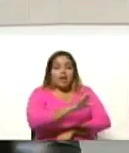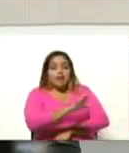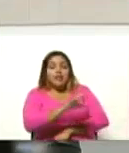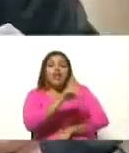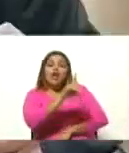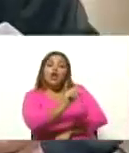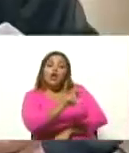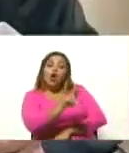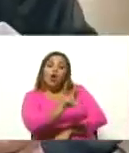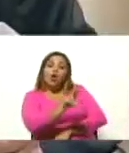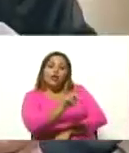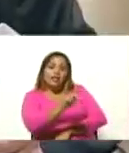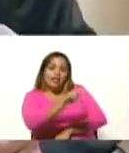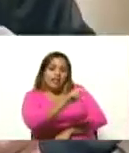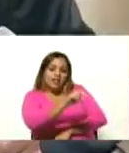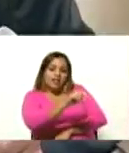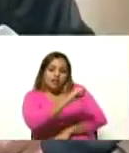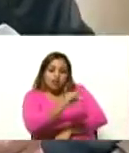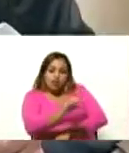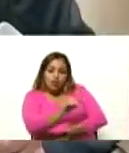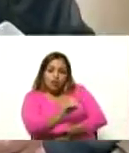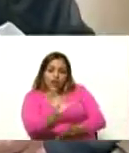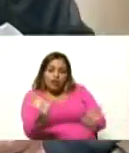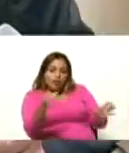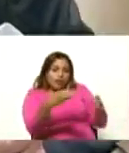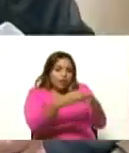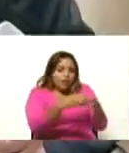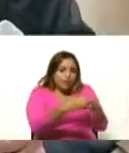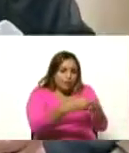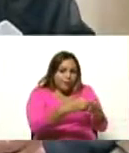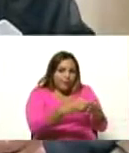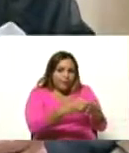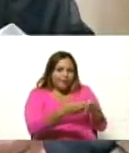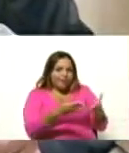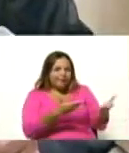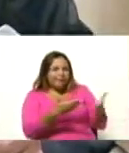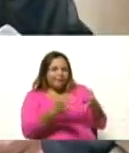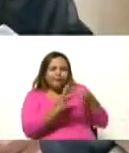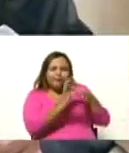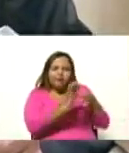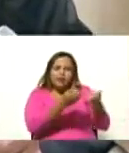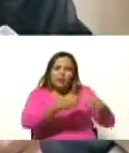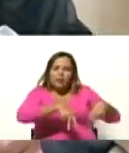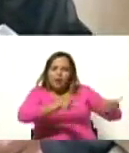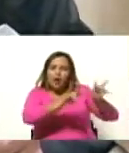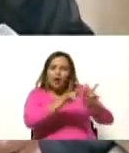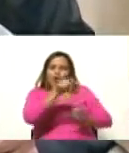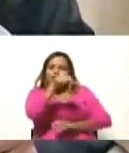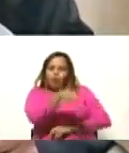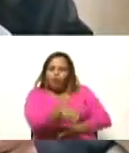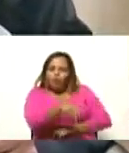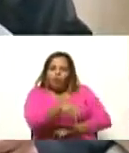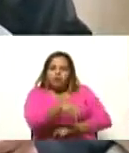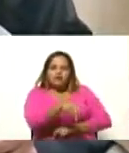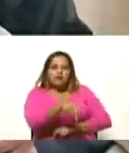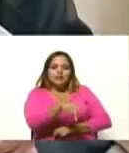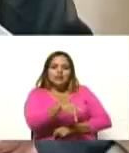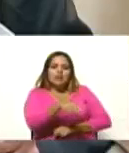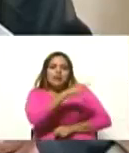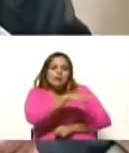más que Lorenzo, es una asociación con valores que hoy la gente